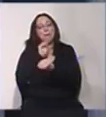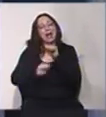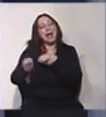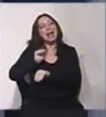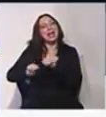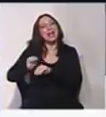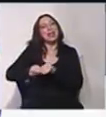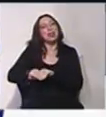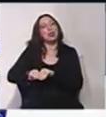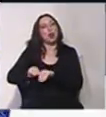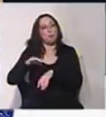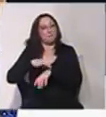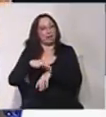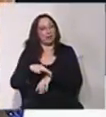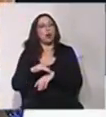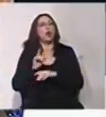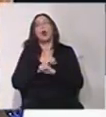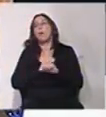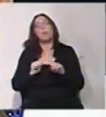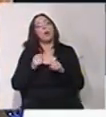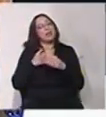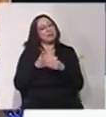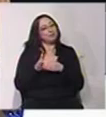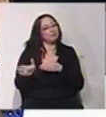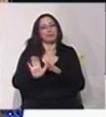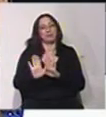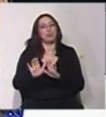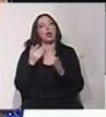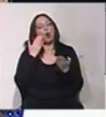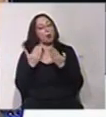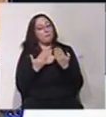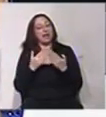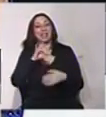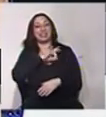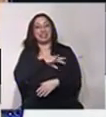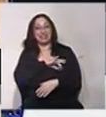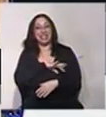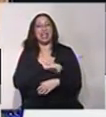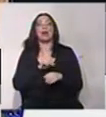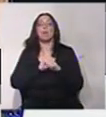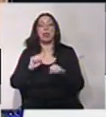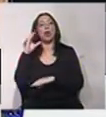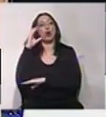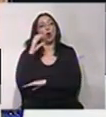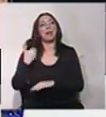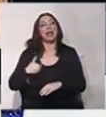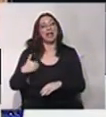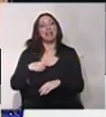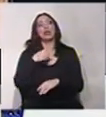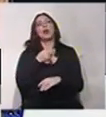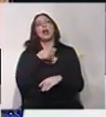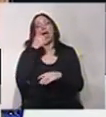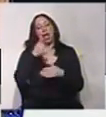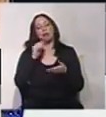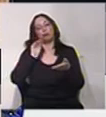pero América, ¿no? No nos podemos salir por esa tangente, ¿no? Claro. Comparémonos con Chile, comparémonos con Colombia, con Argentina, que tienen buenos registros de